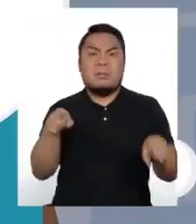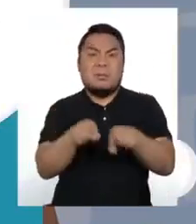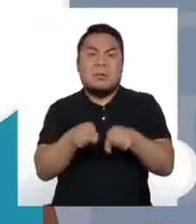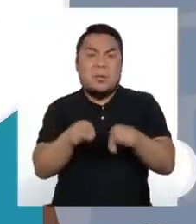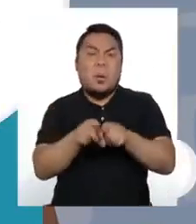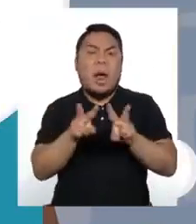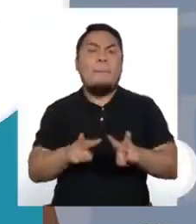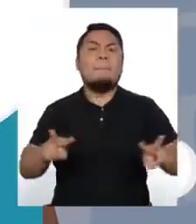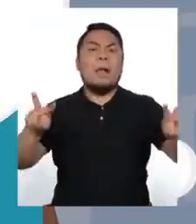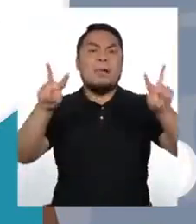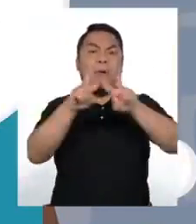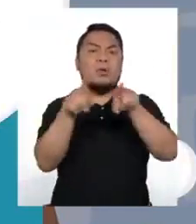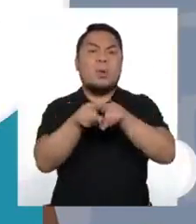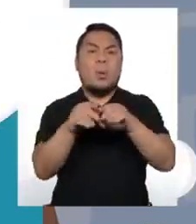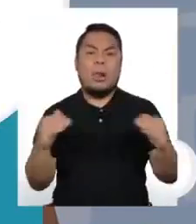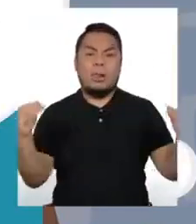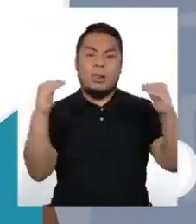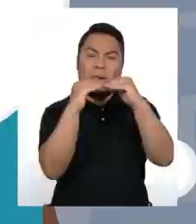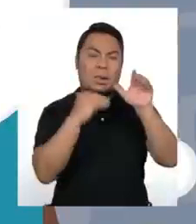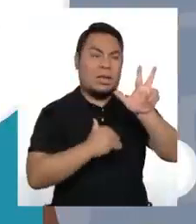tres piedras negras.